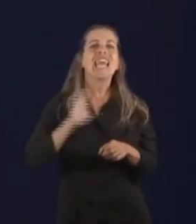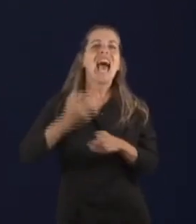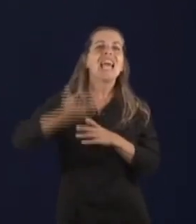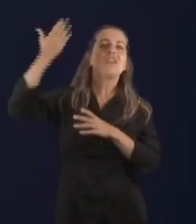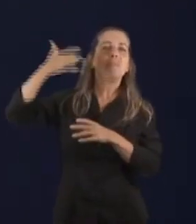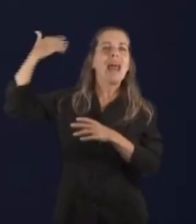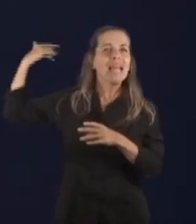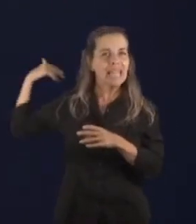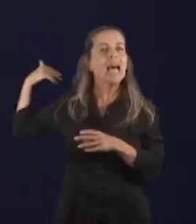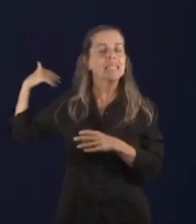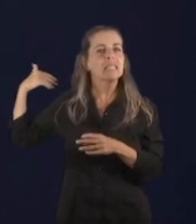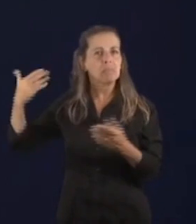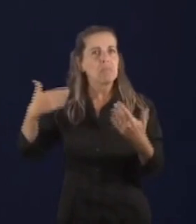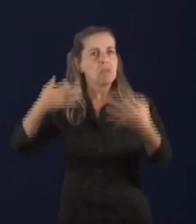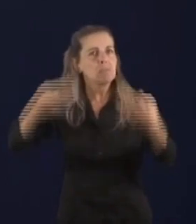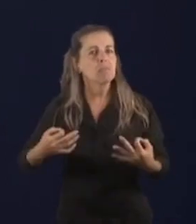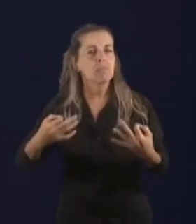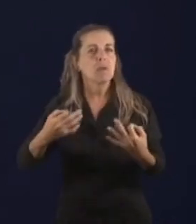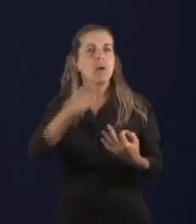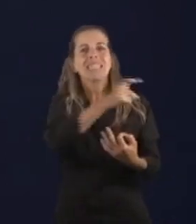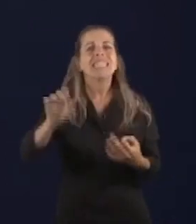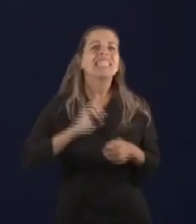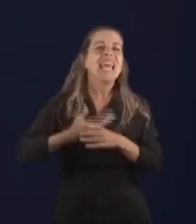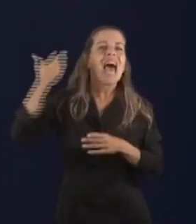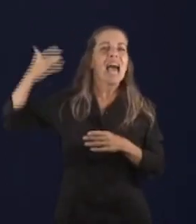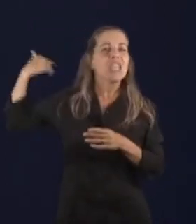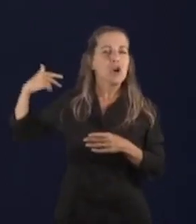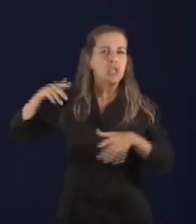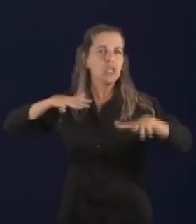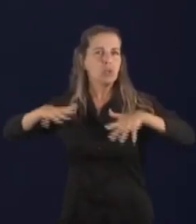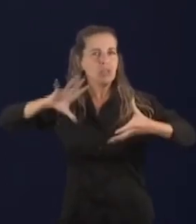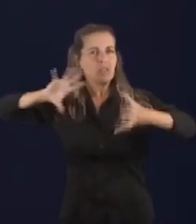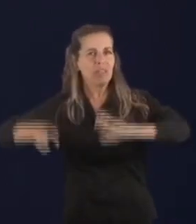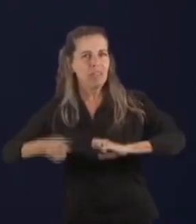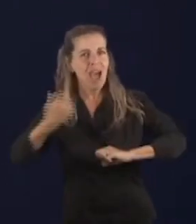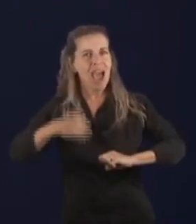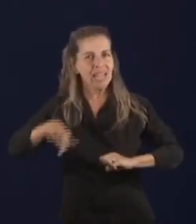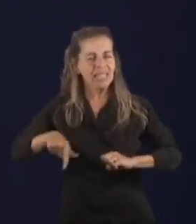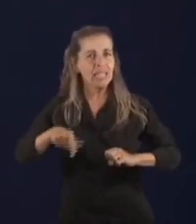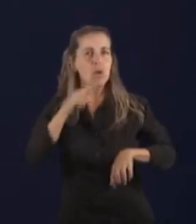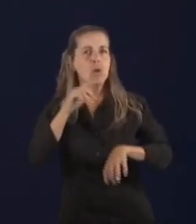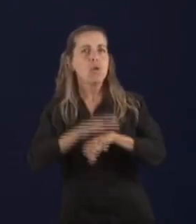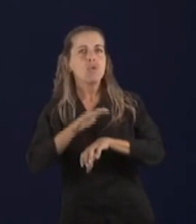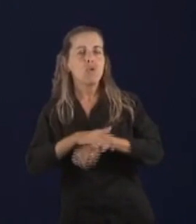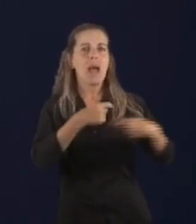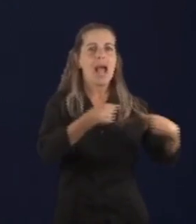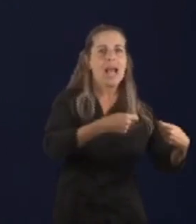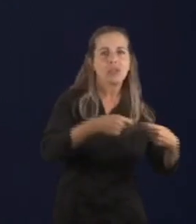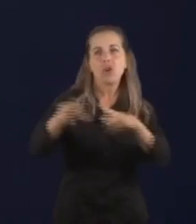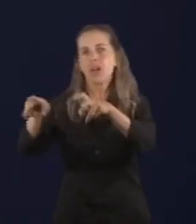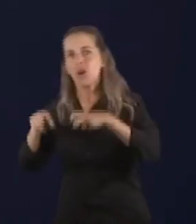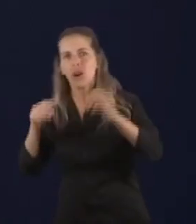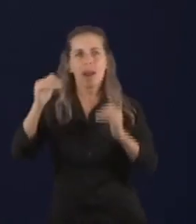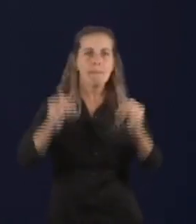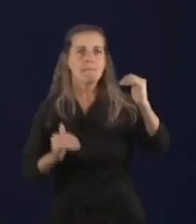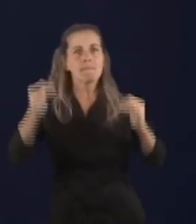y casi que te podría justificar todas las crisis argentinas en el déficit fiscal no déficit fiscal que lo he explicado varias veces